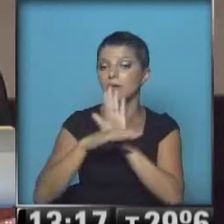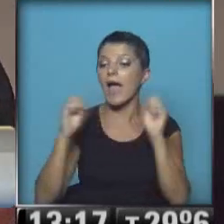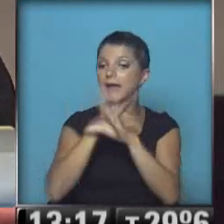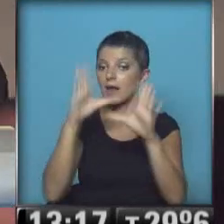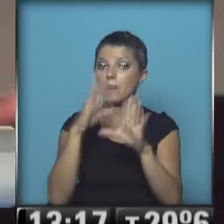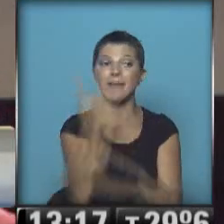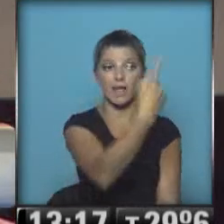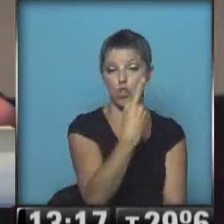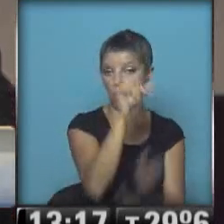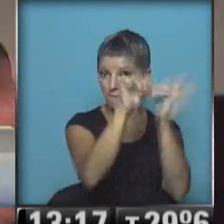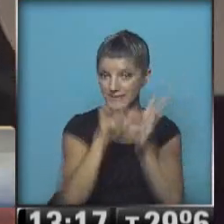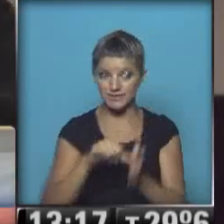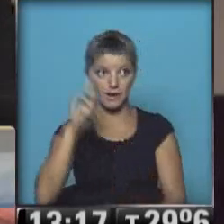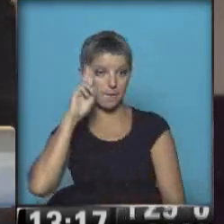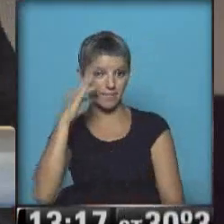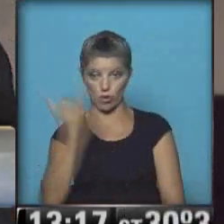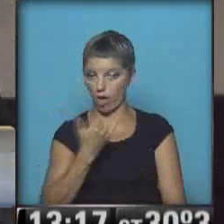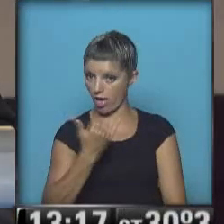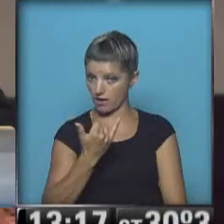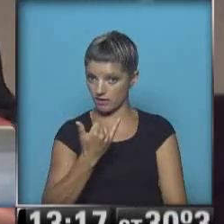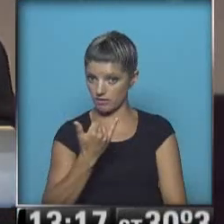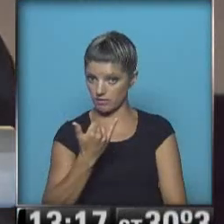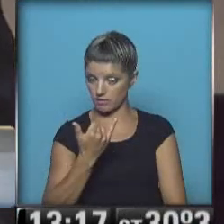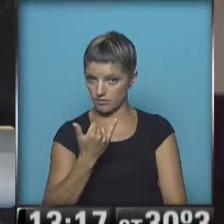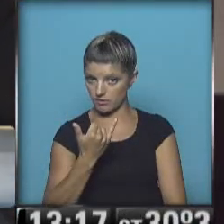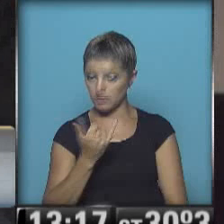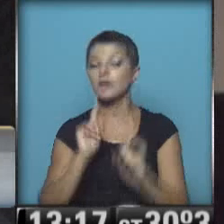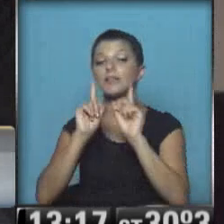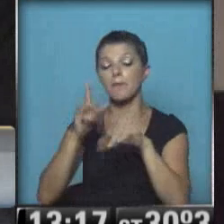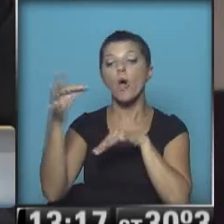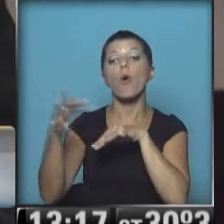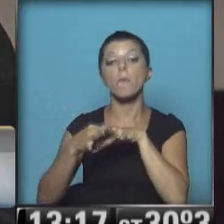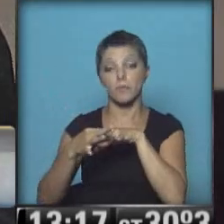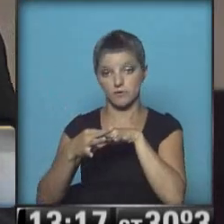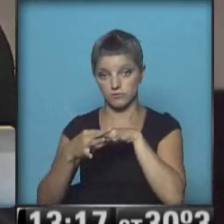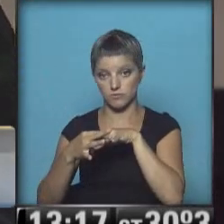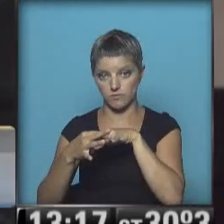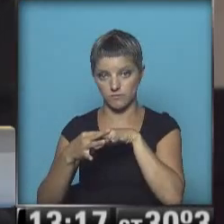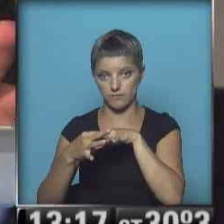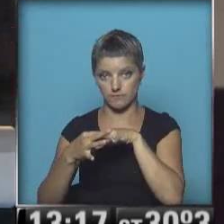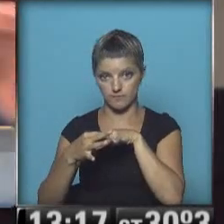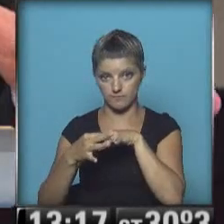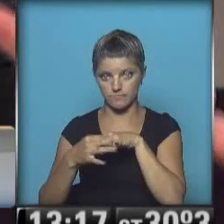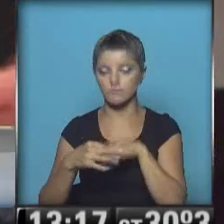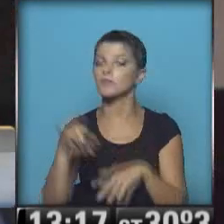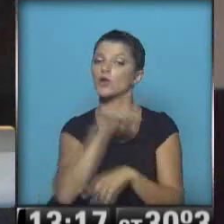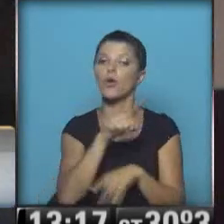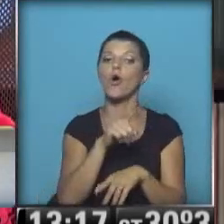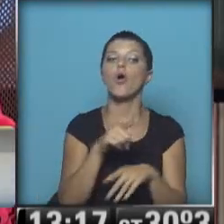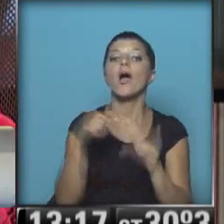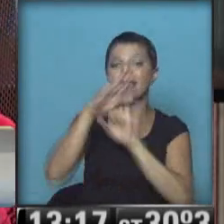respeto hacia la otra parte y fundamentalmente el compromiso eh de eh No atentar